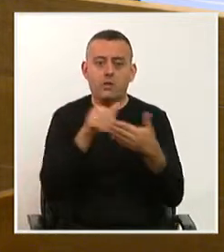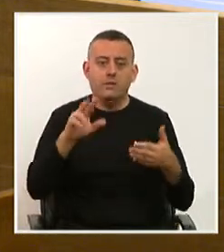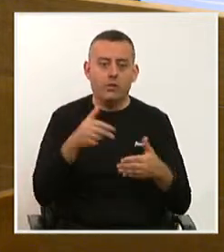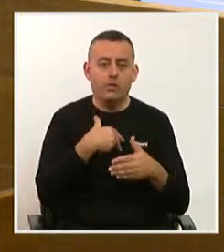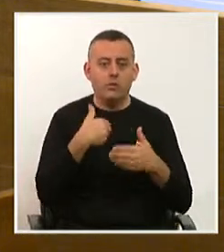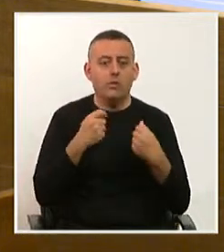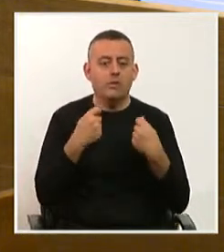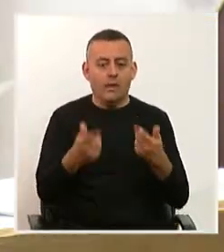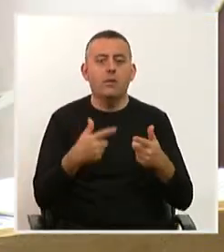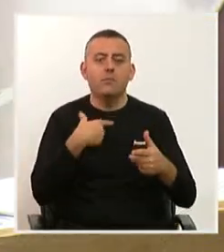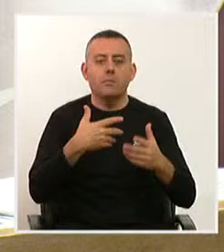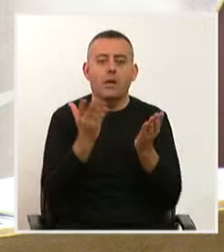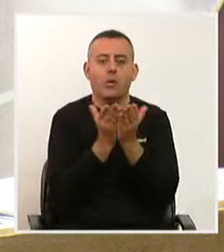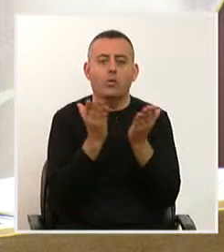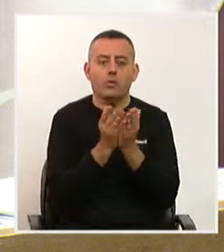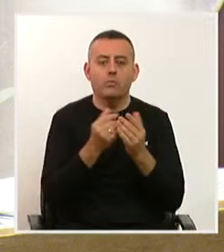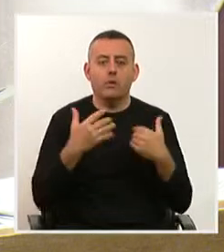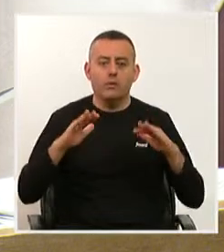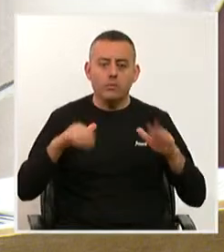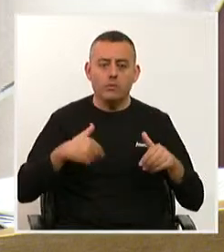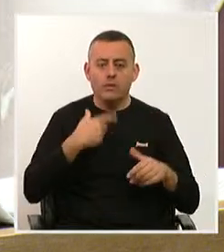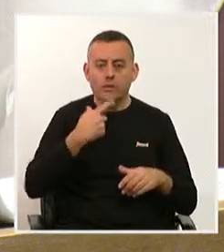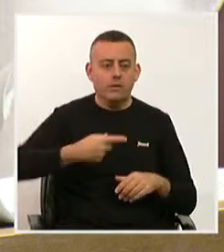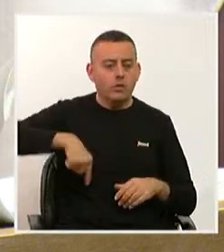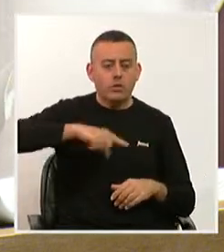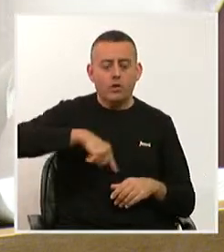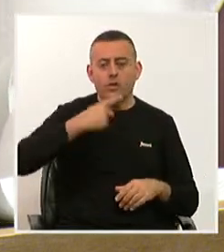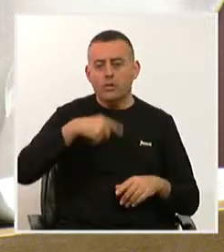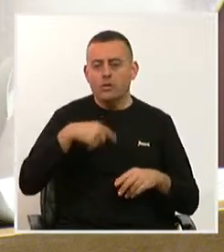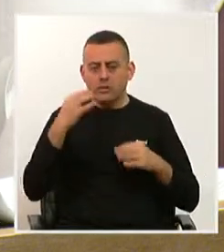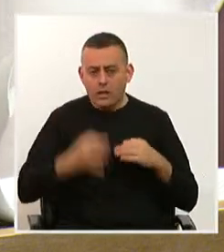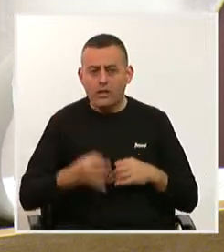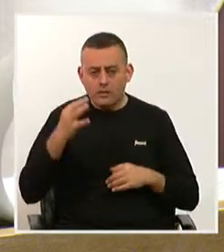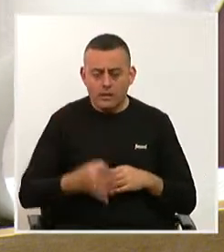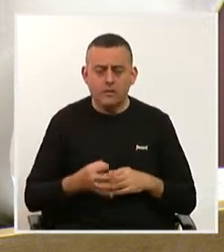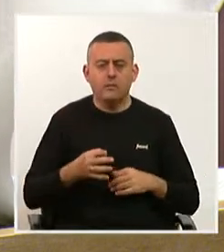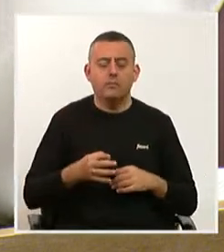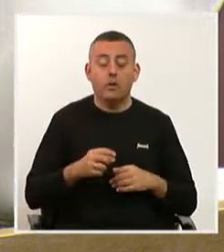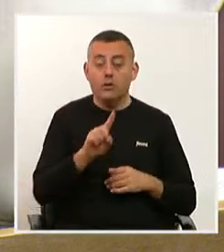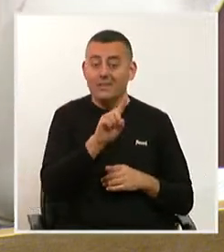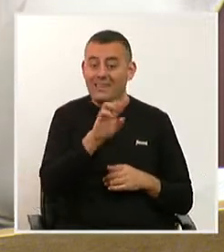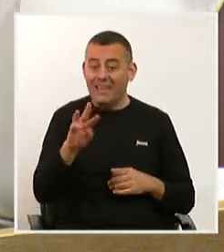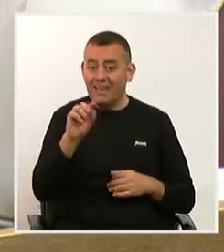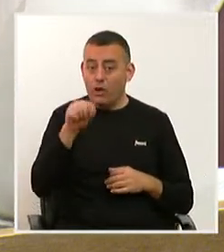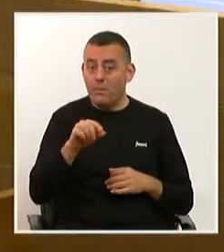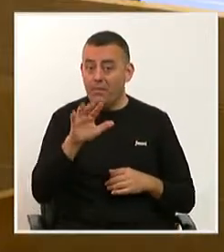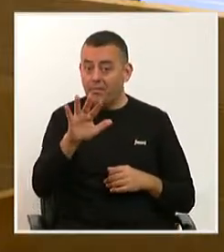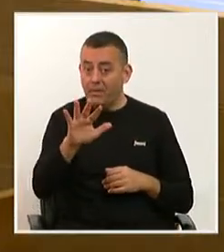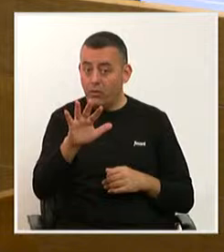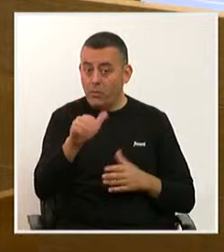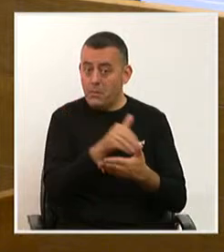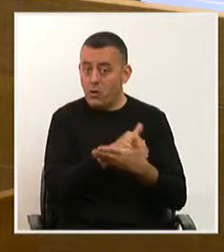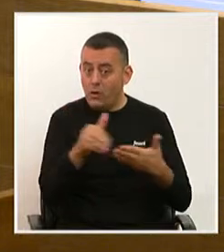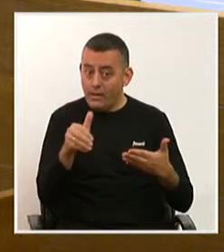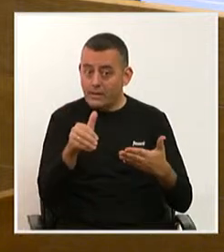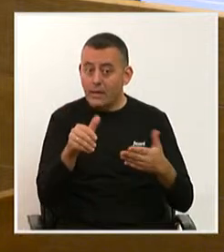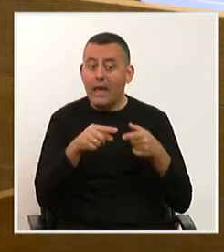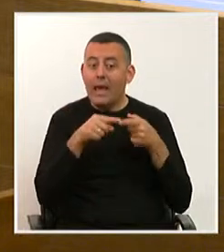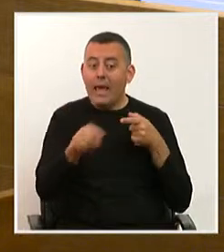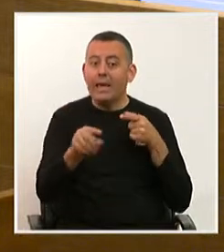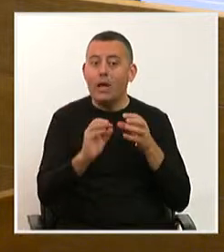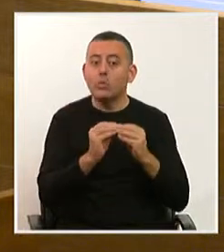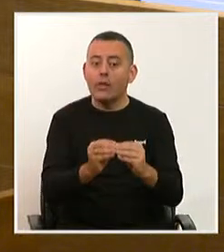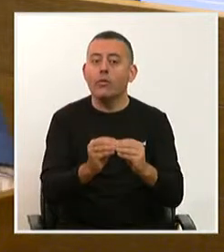y los del valencio executar 136 mill de va executar es que es